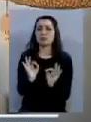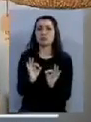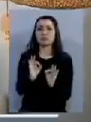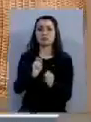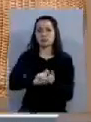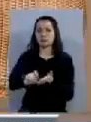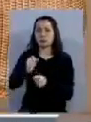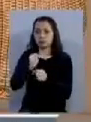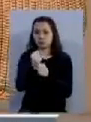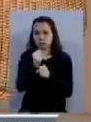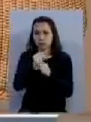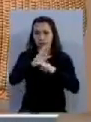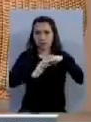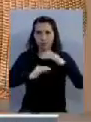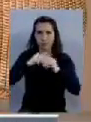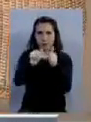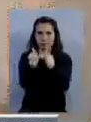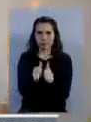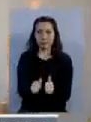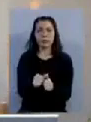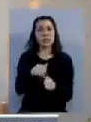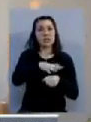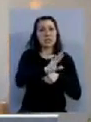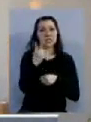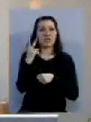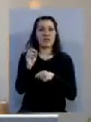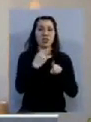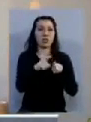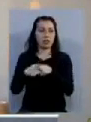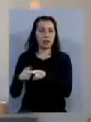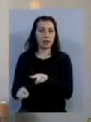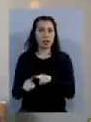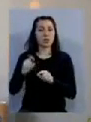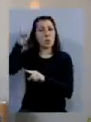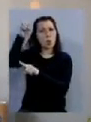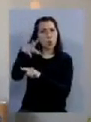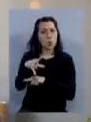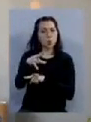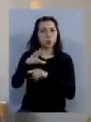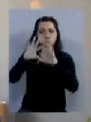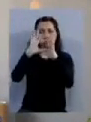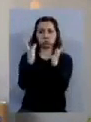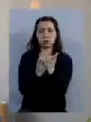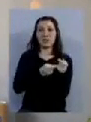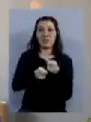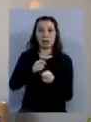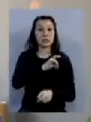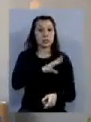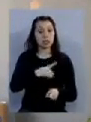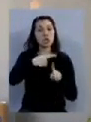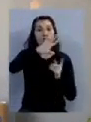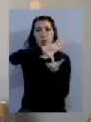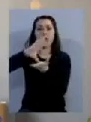diestros artesanos. Tenemos alrededor de 15, 20 productos de iluminación que hoy día se comercializa tanto en Chile como en